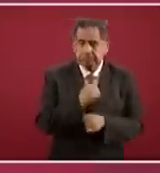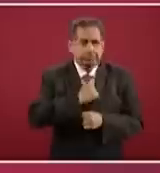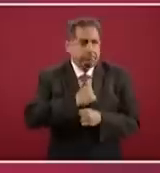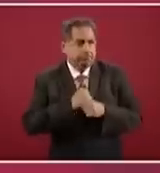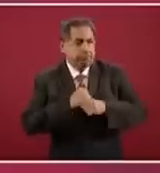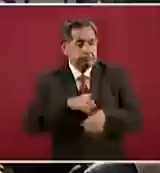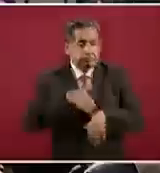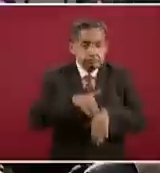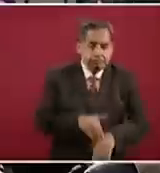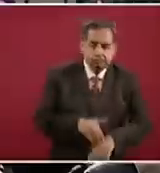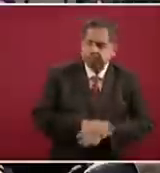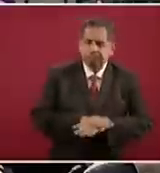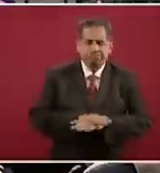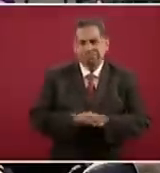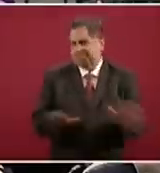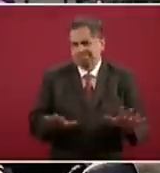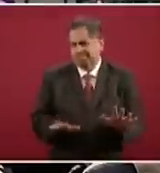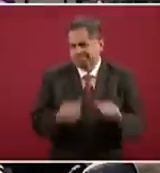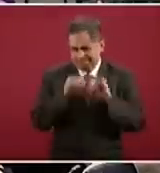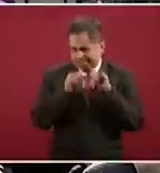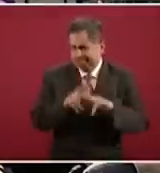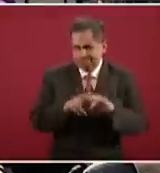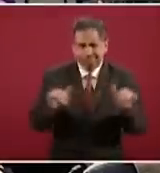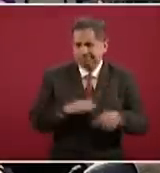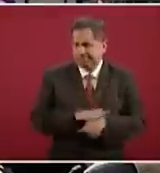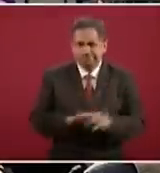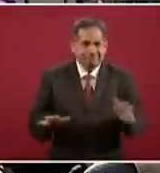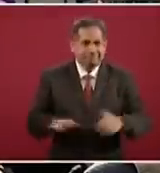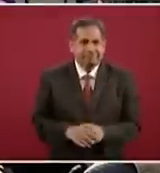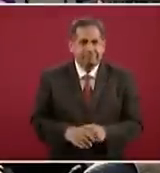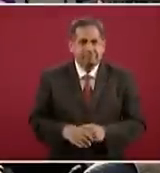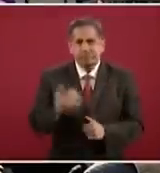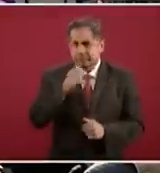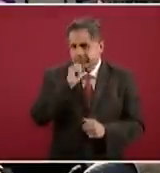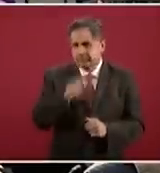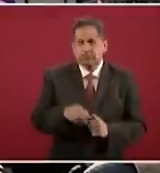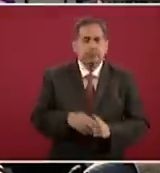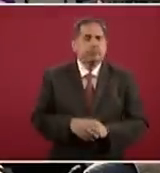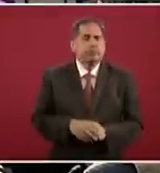influyentismos de nadie, y que